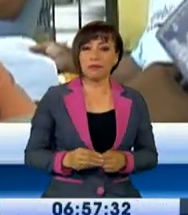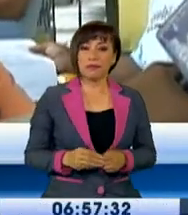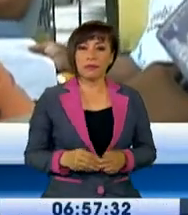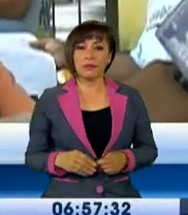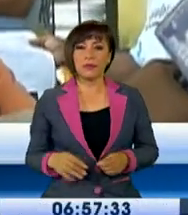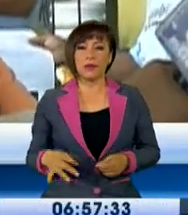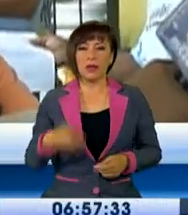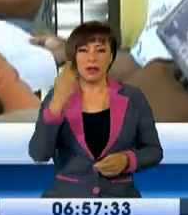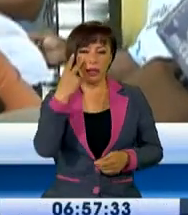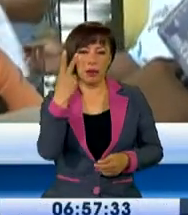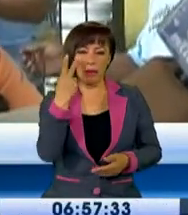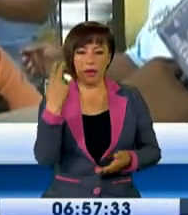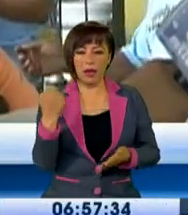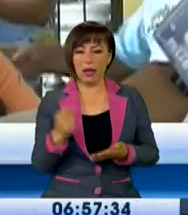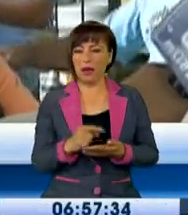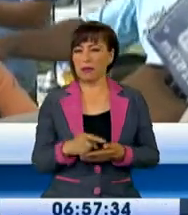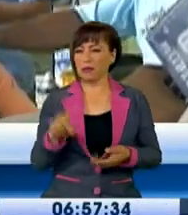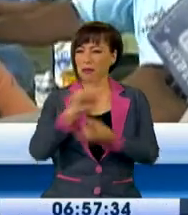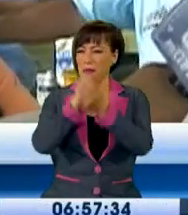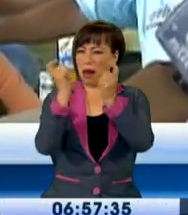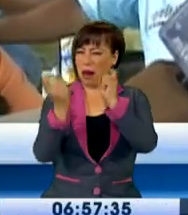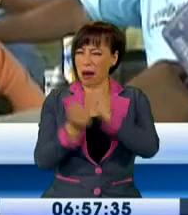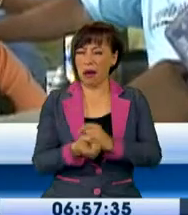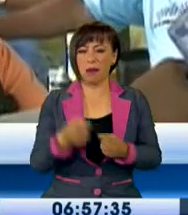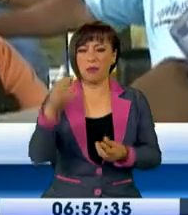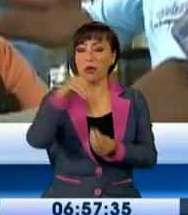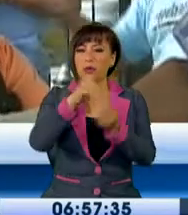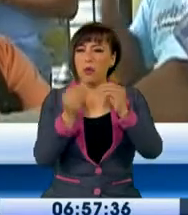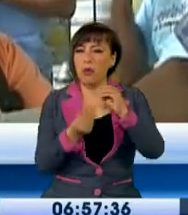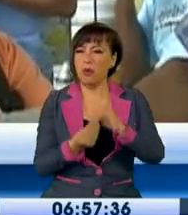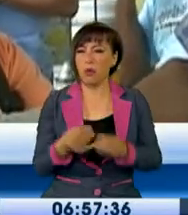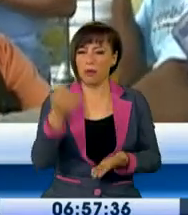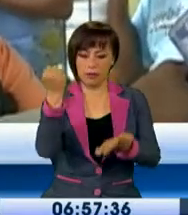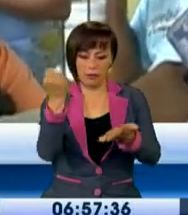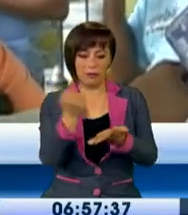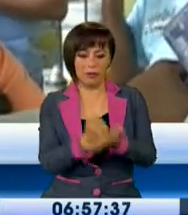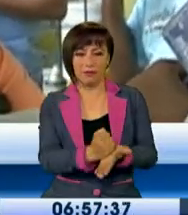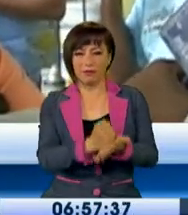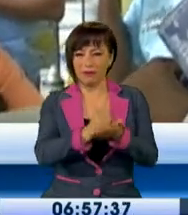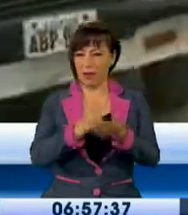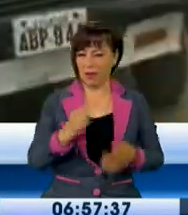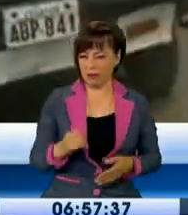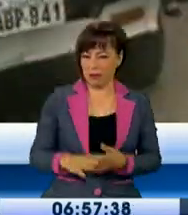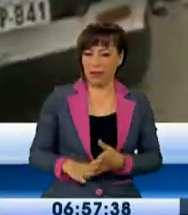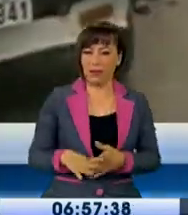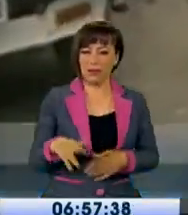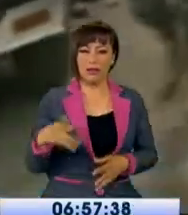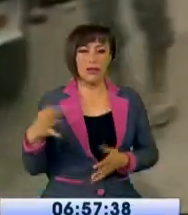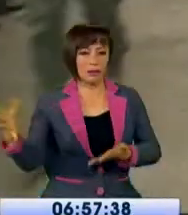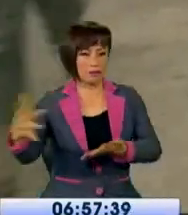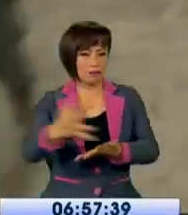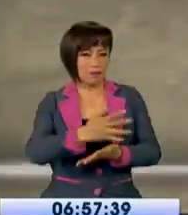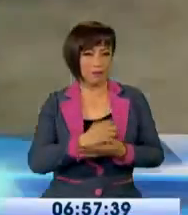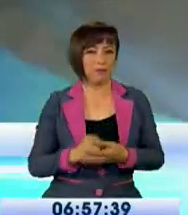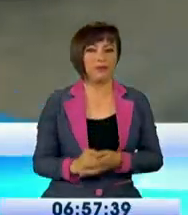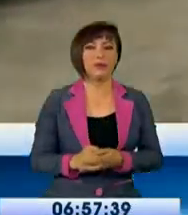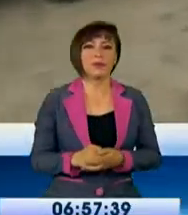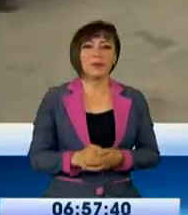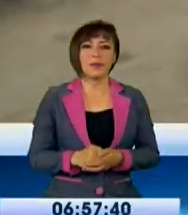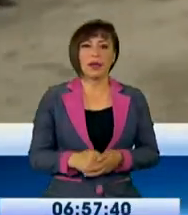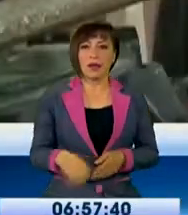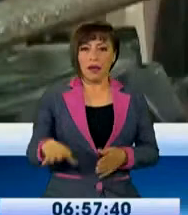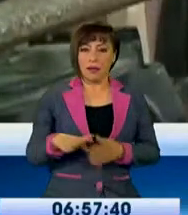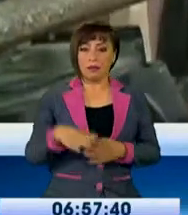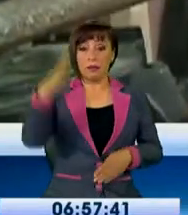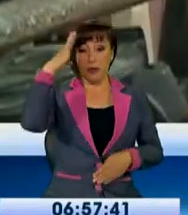remarcado en sus series, en el troquelado. Por ese motivo se ha procedido al decomiso. A decir del teniente Sebastián